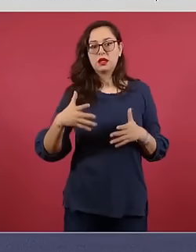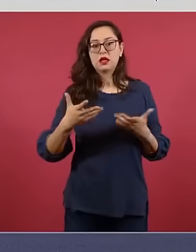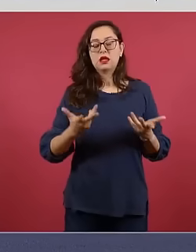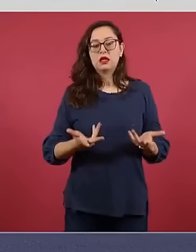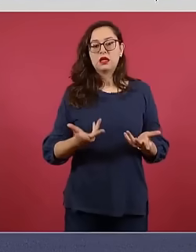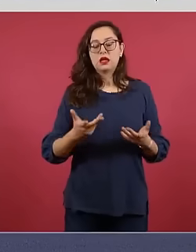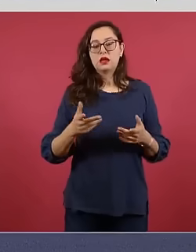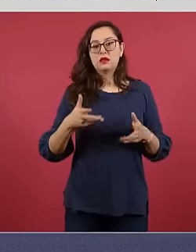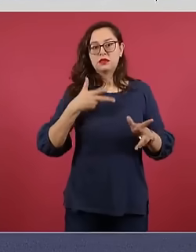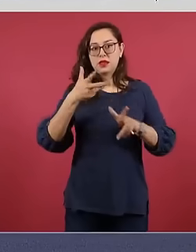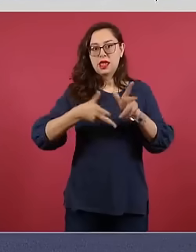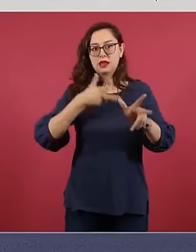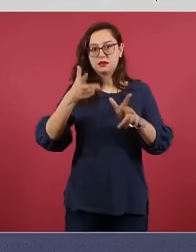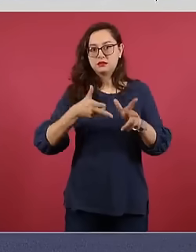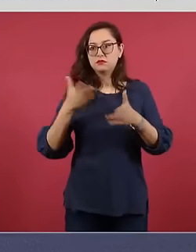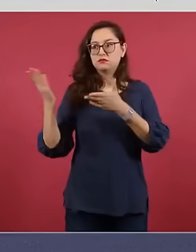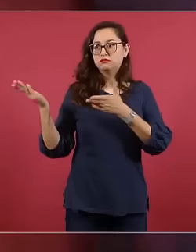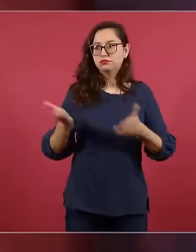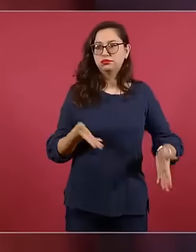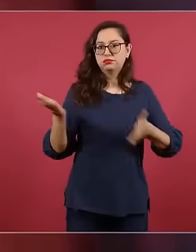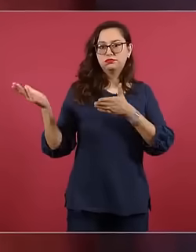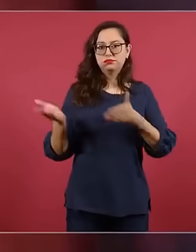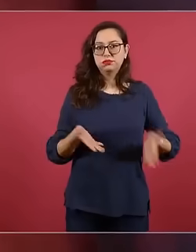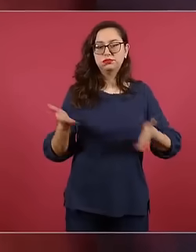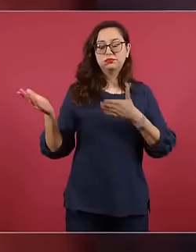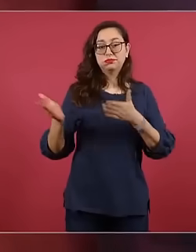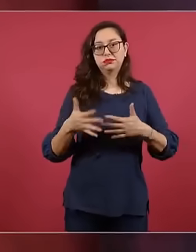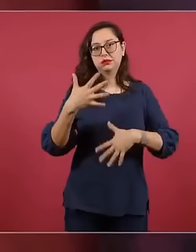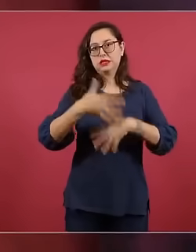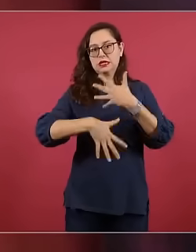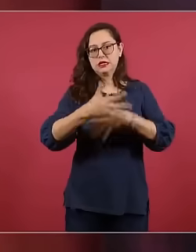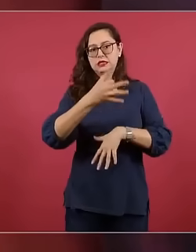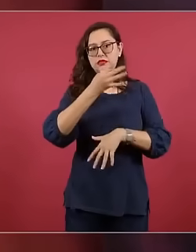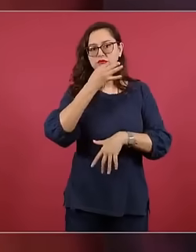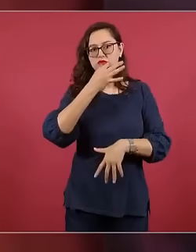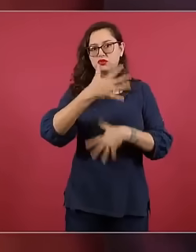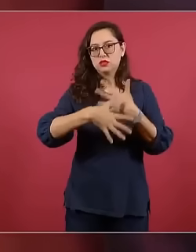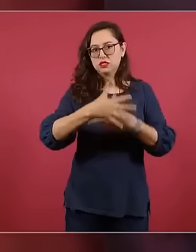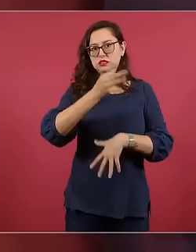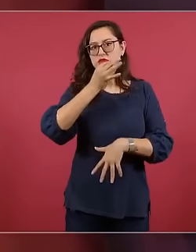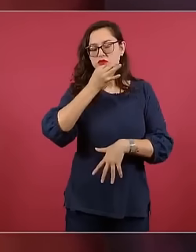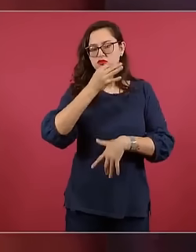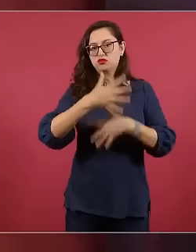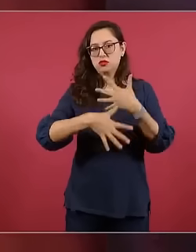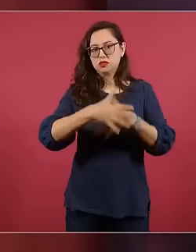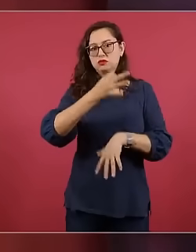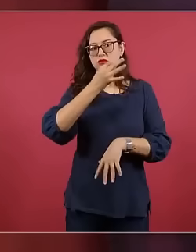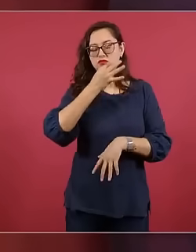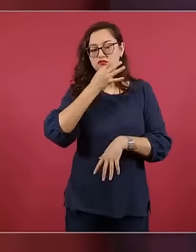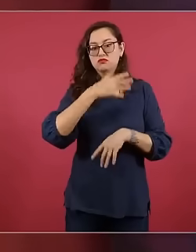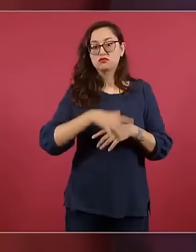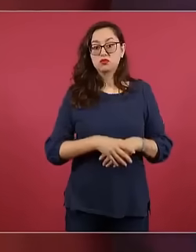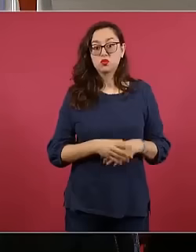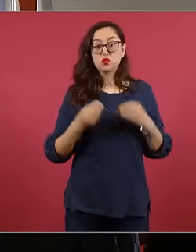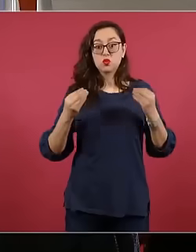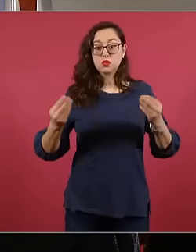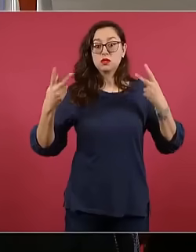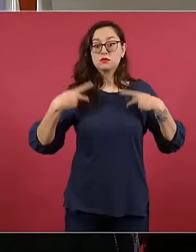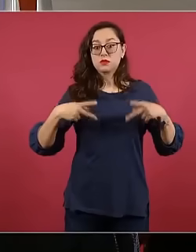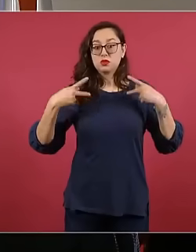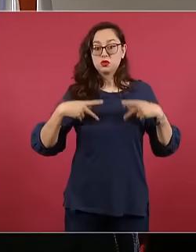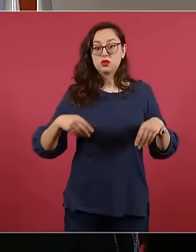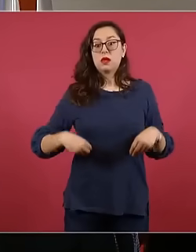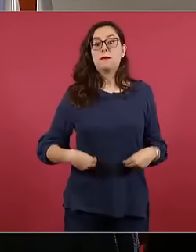los trenes y viene mucha gente que vive en Toluca o en esa zona y trabaja